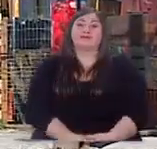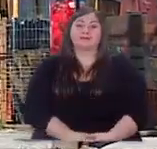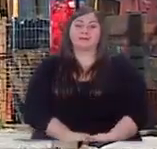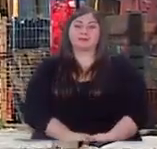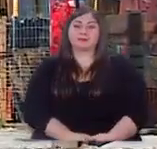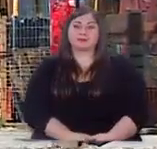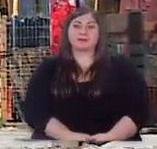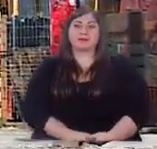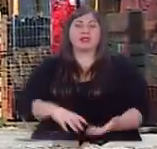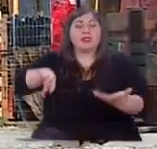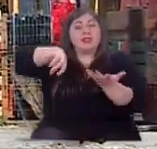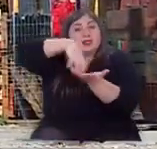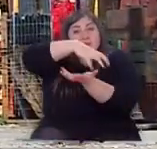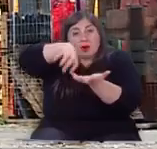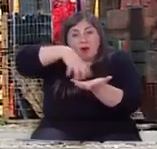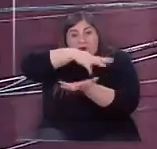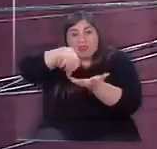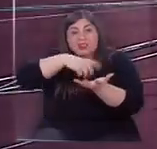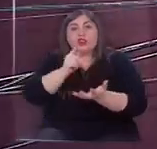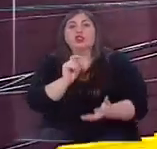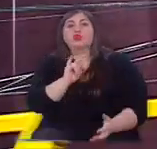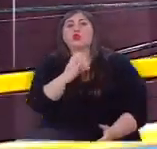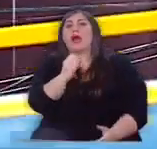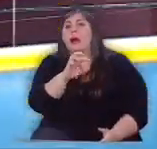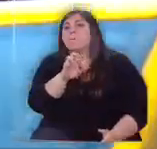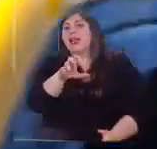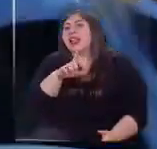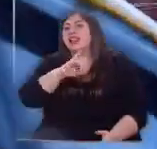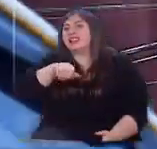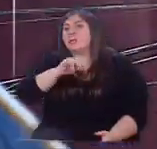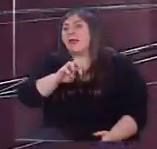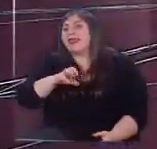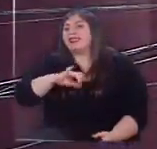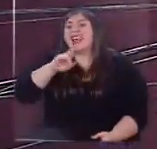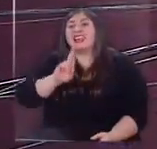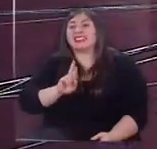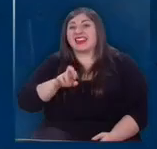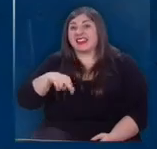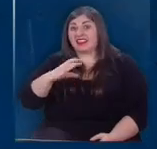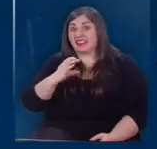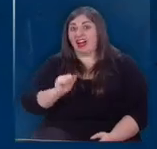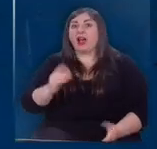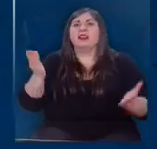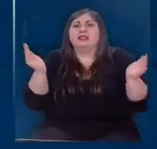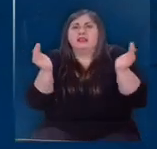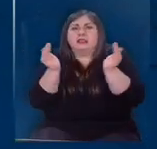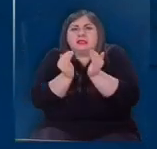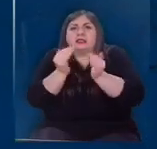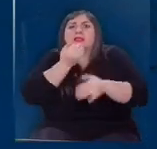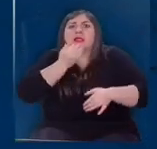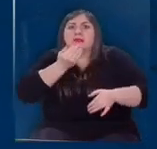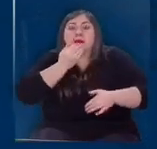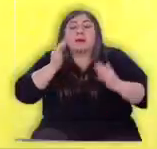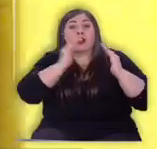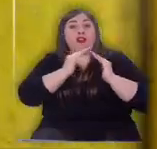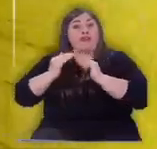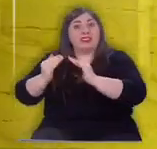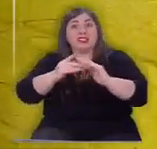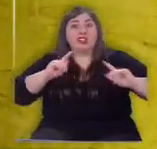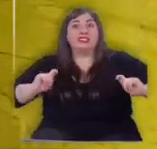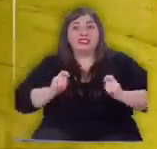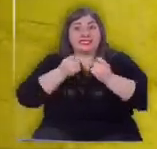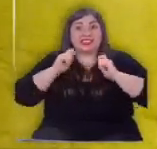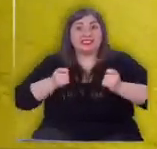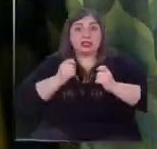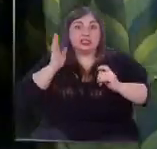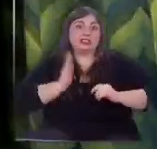La población Tucapel Jiménez de Renca es otra de las que destaca por su estrechez, pero los vecinos se las arreglan para